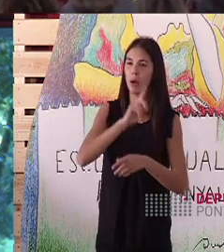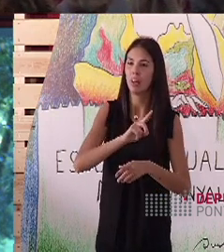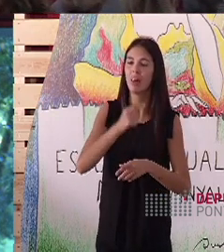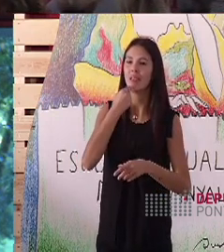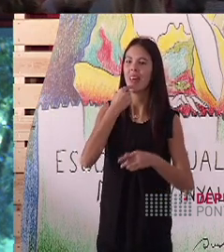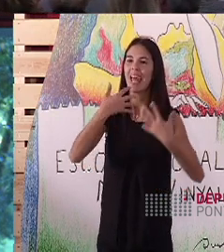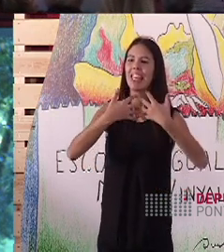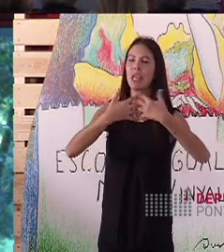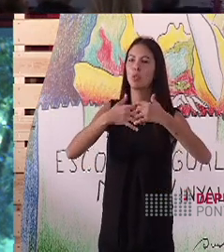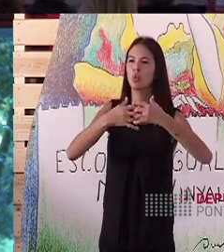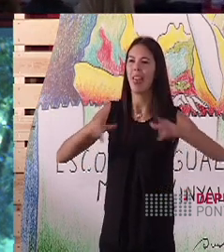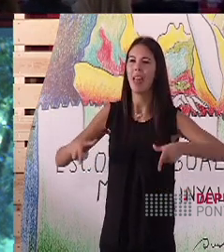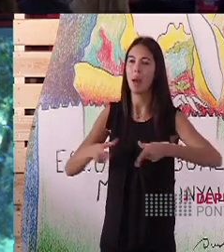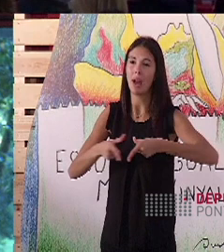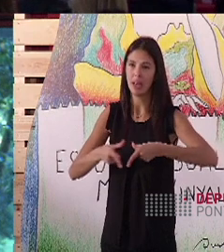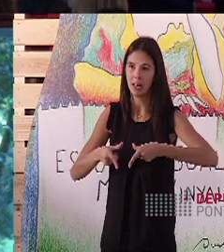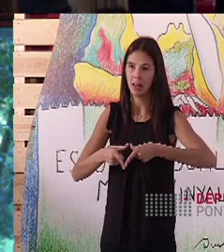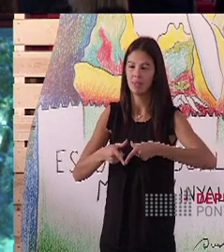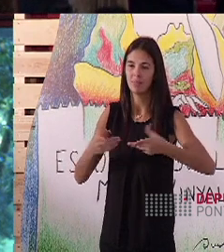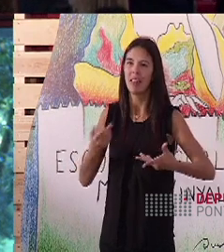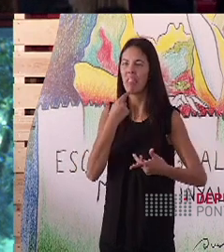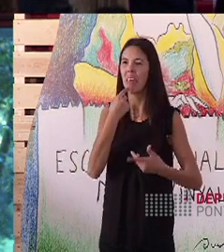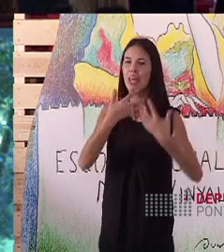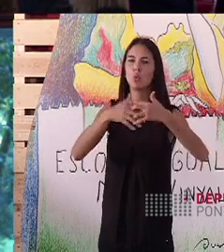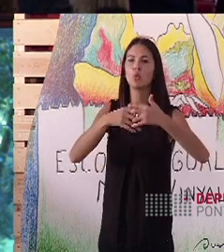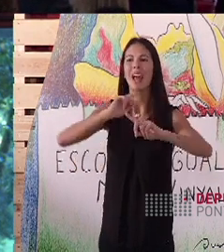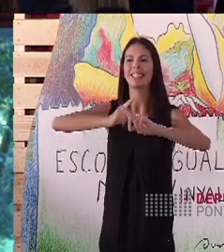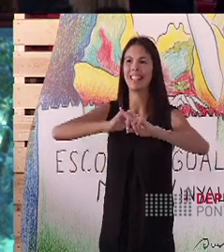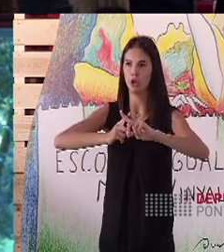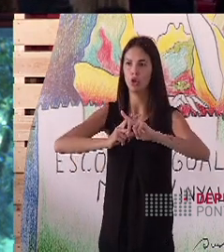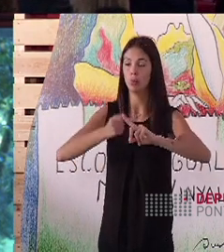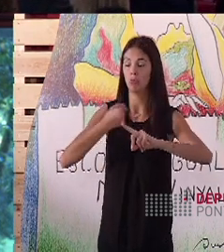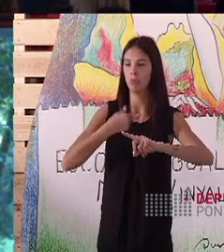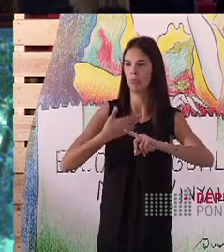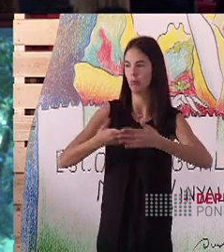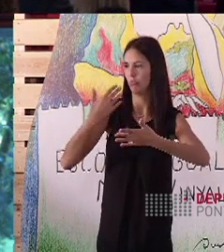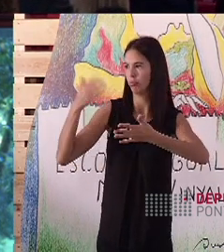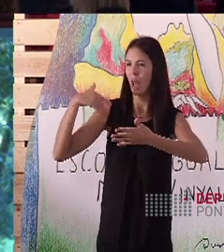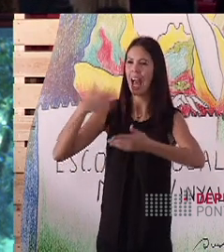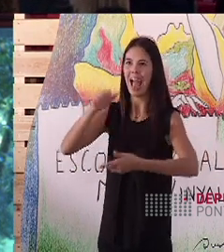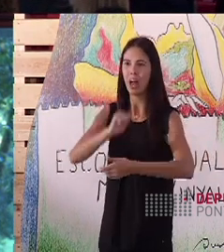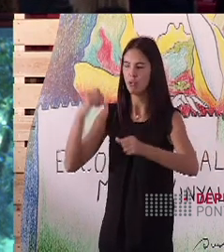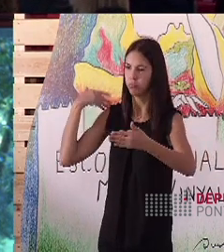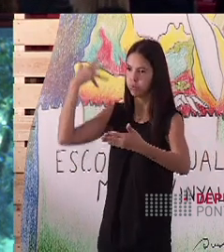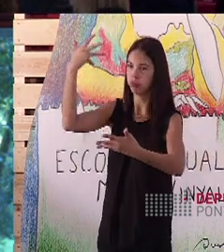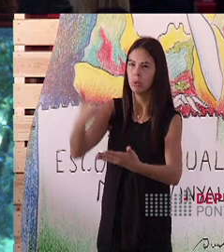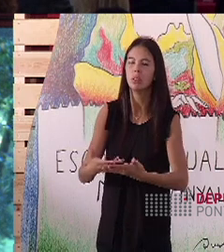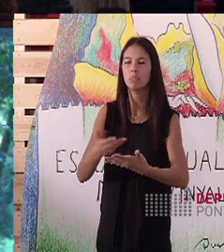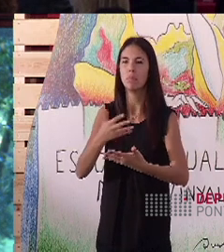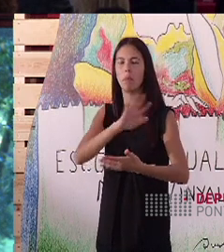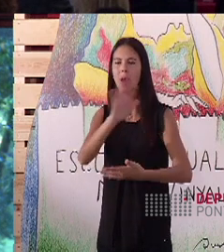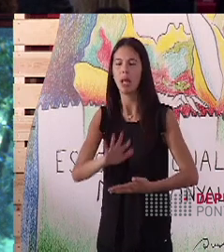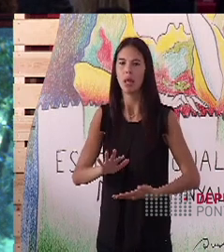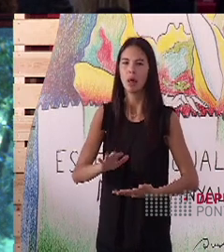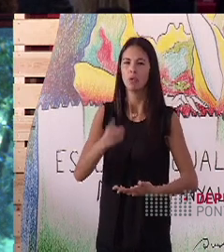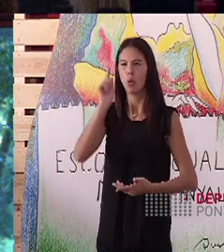de la vagina, habla de la industria del sexo. Y yo, durante muchos años, bueno, durante algunos años, me ha parecido